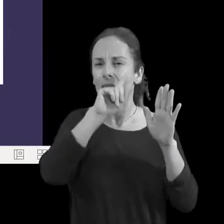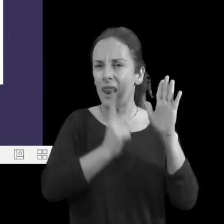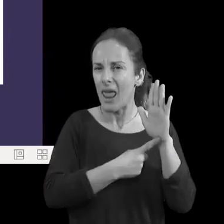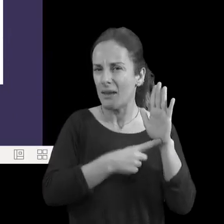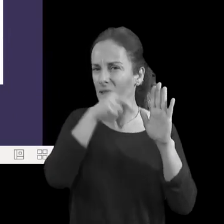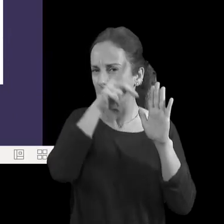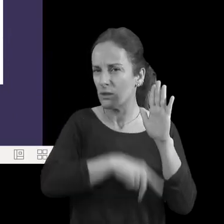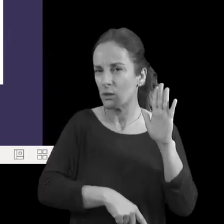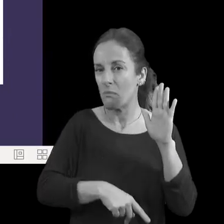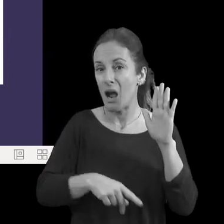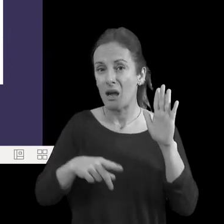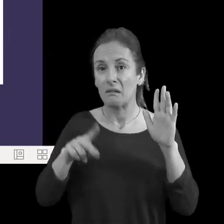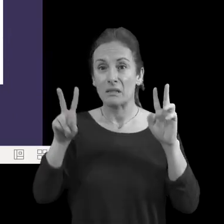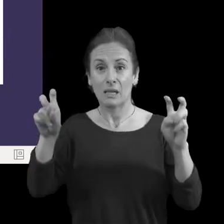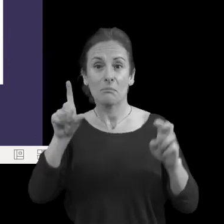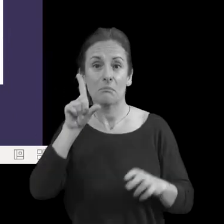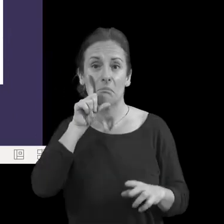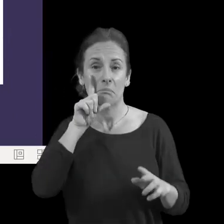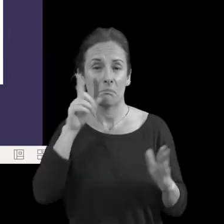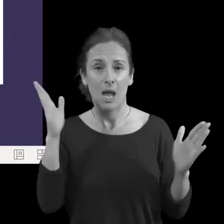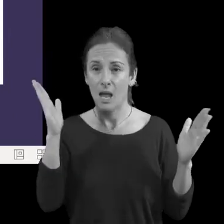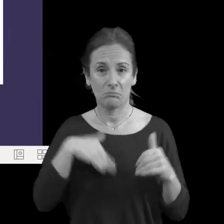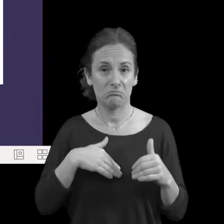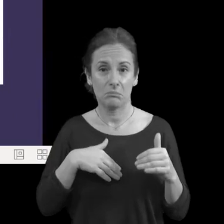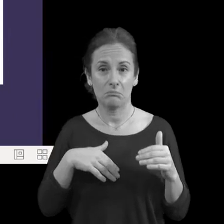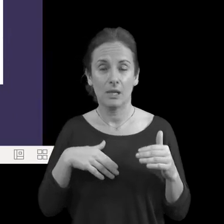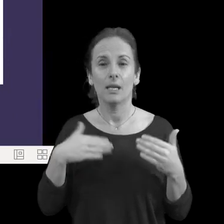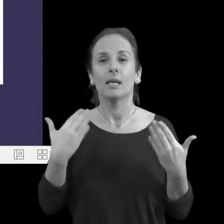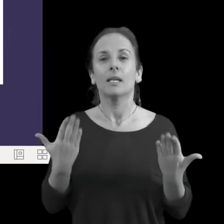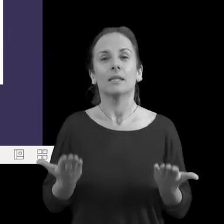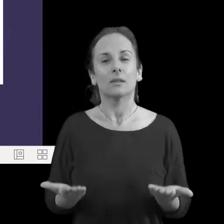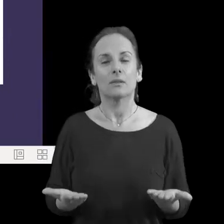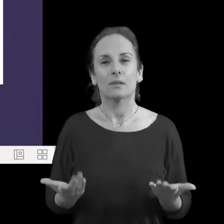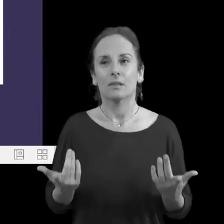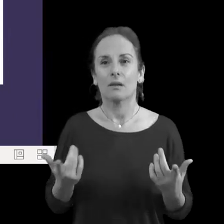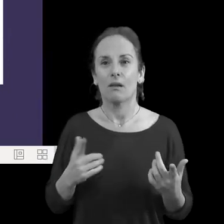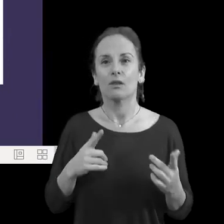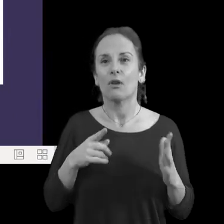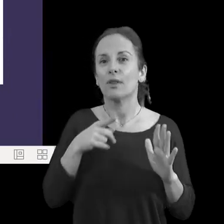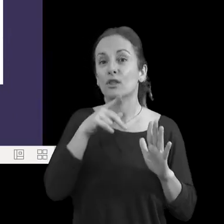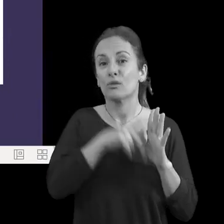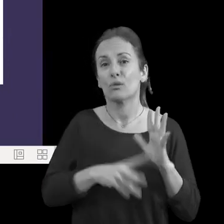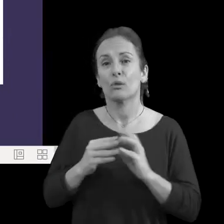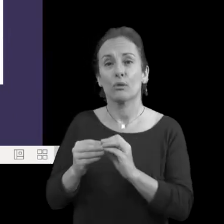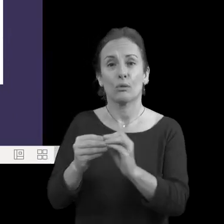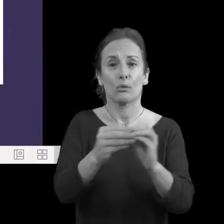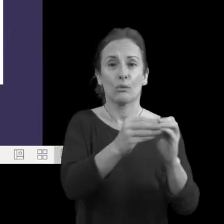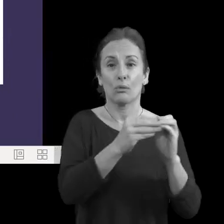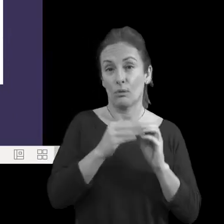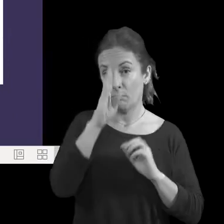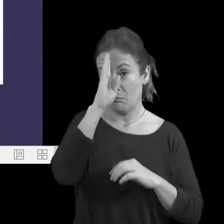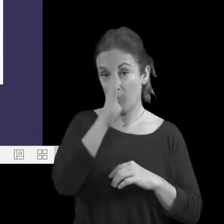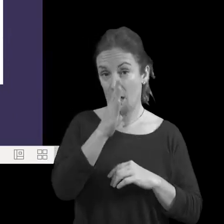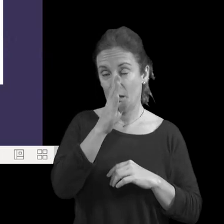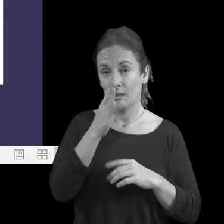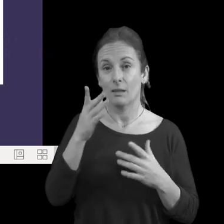Pero fijaos que una de las cosas interesantes del trabajo de Wittig es que precisamente el no encajar en la heteronormatividad lo que hace es